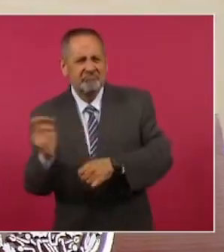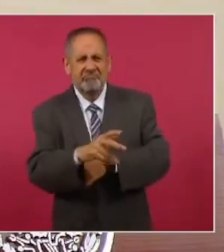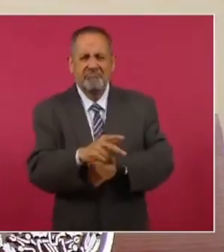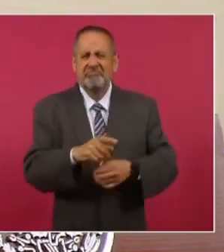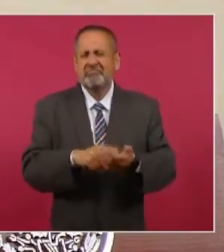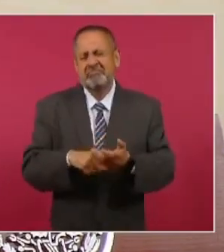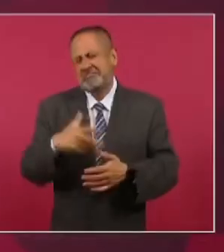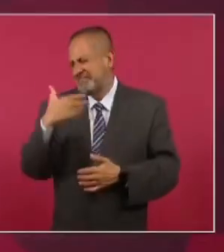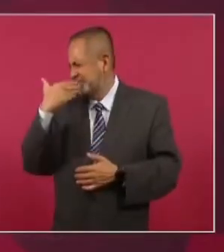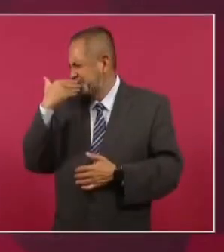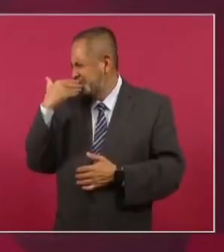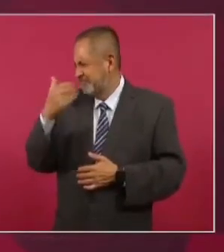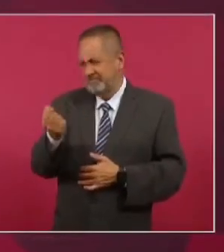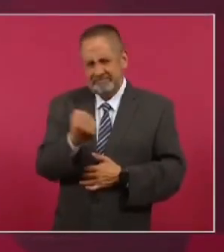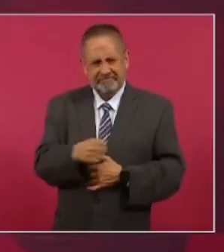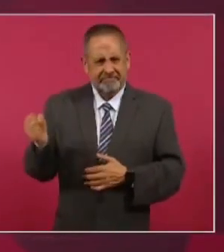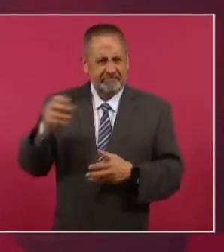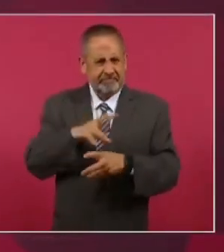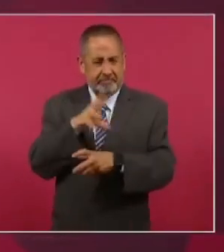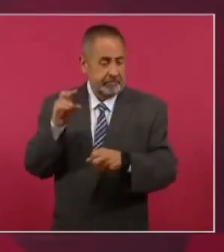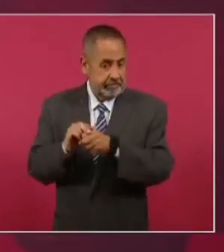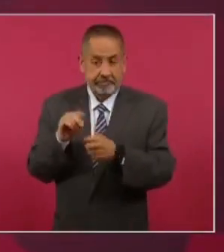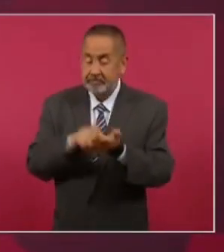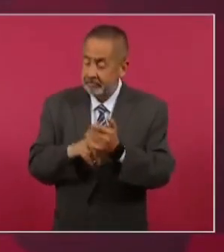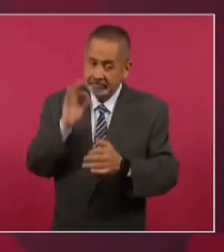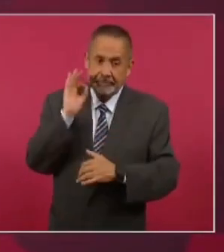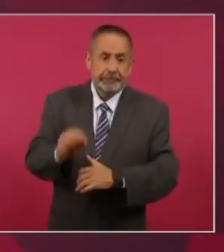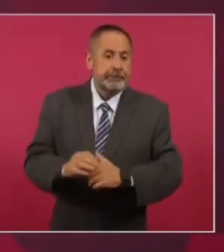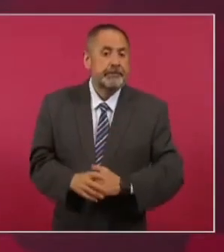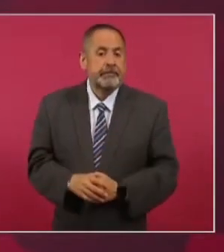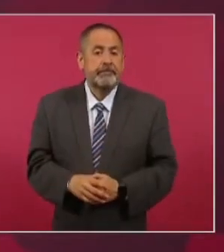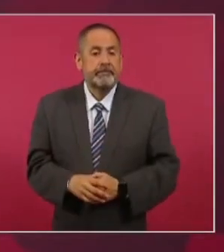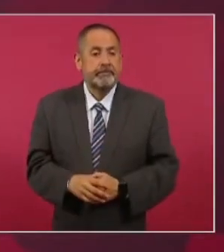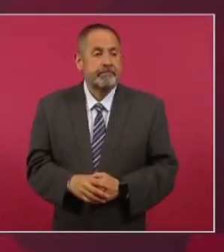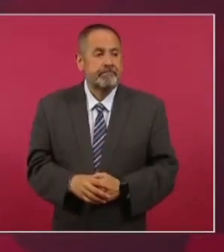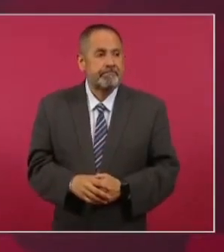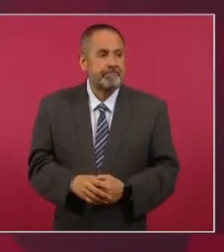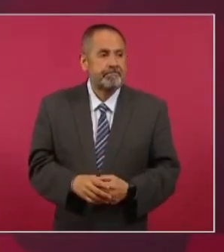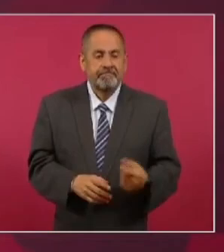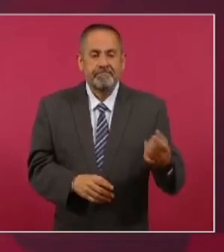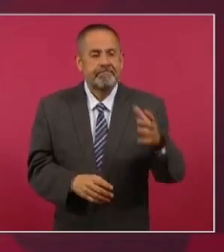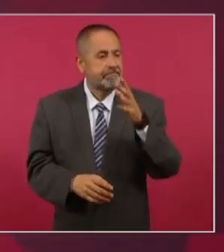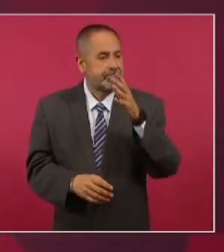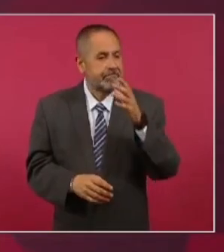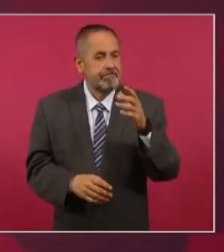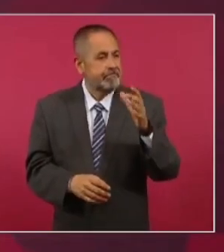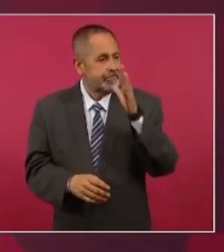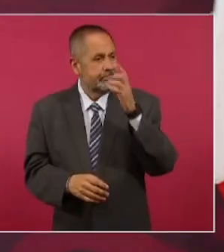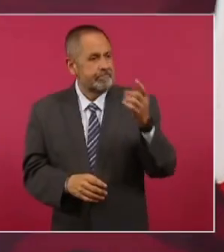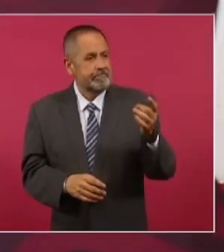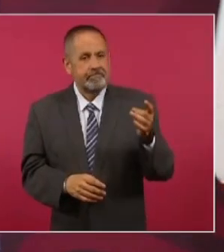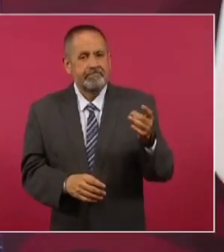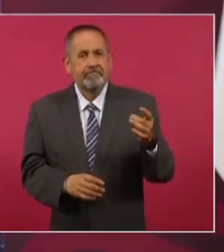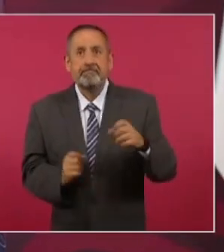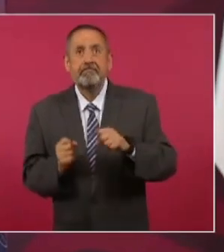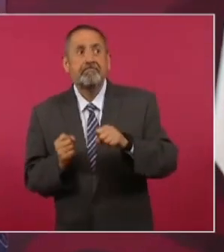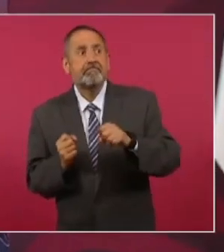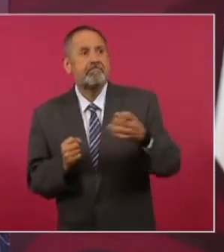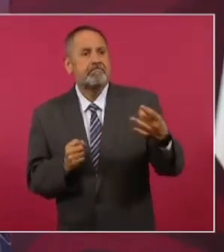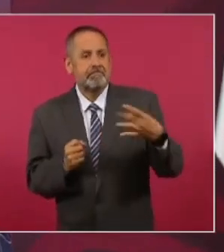tirando todas las pichadas y no pudieron no pudieron batear entonces